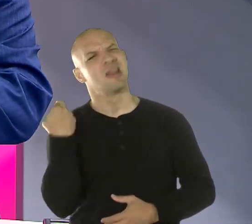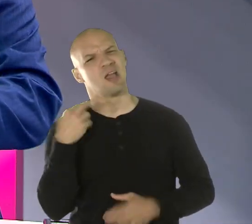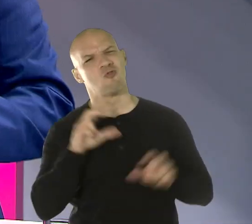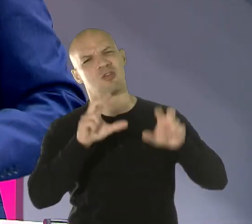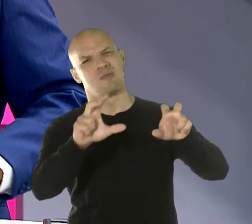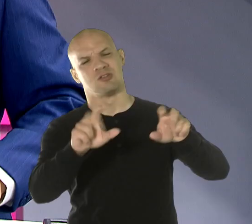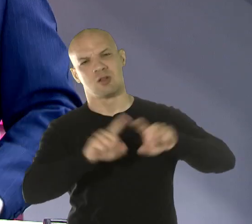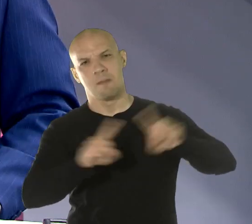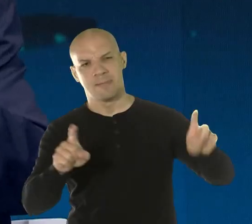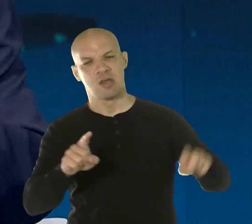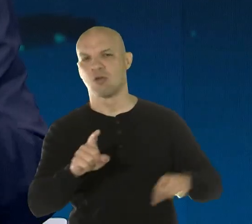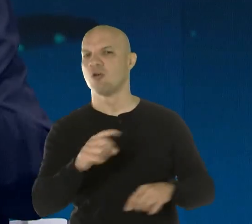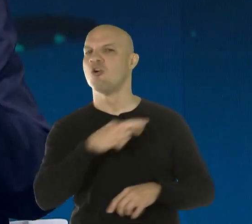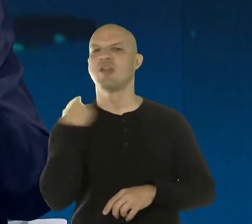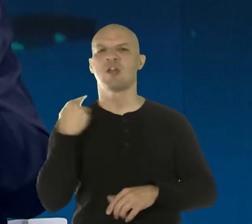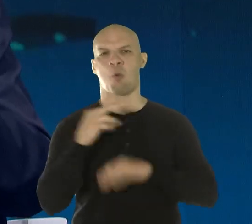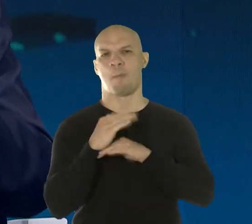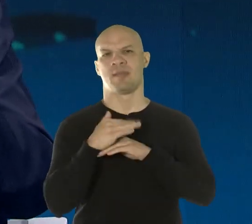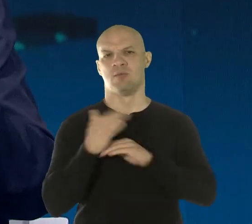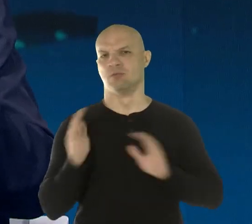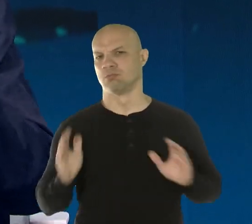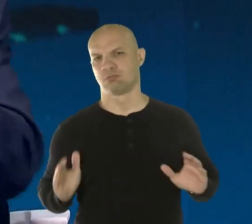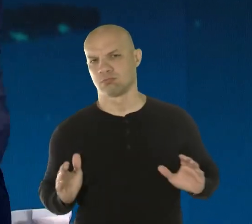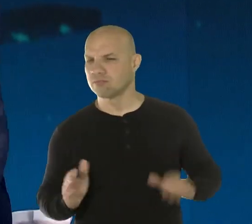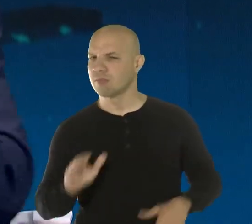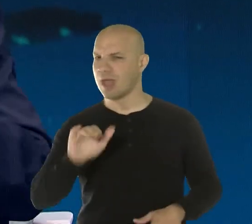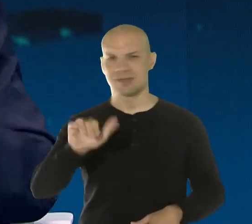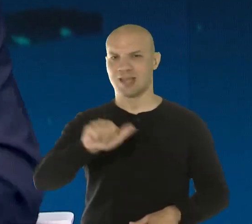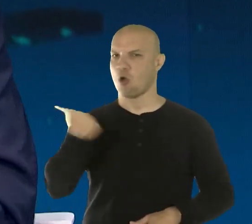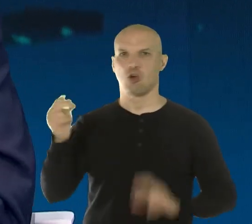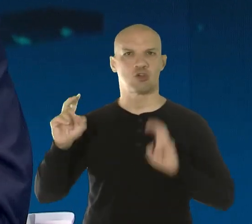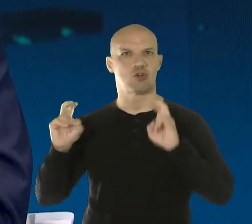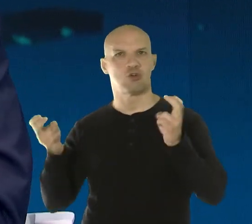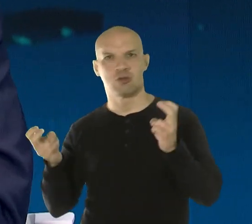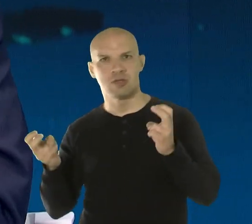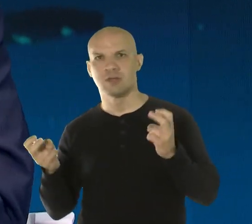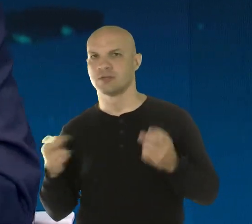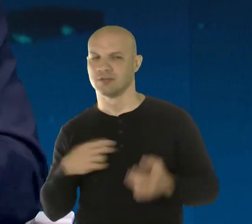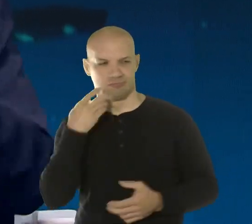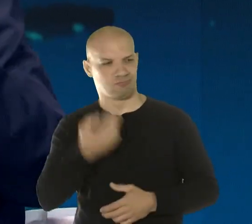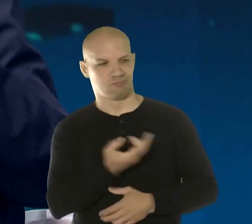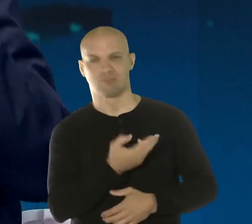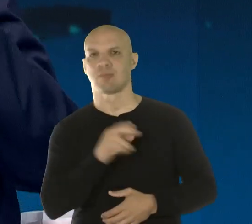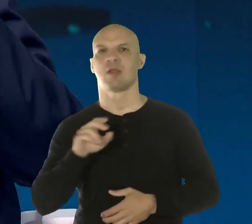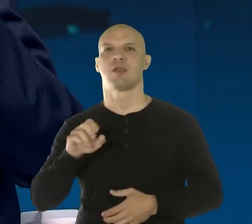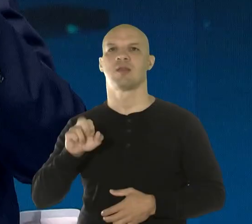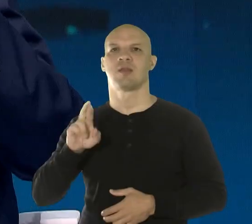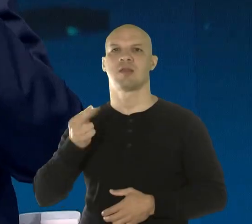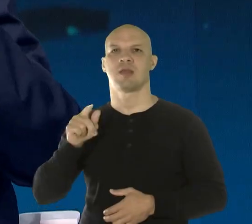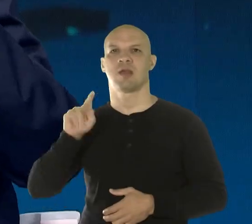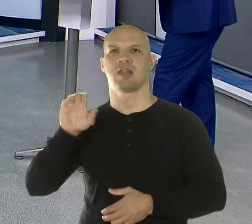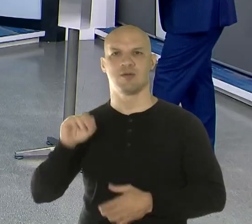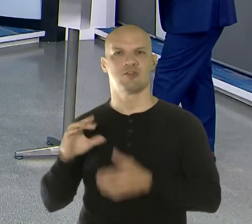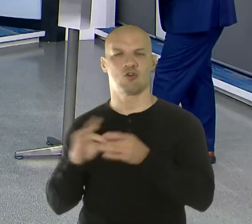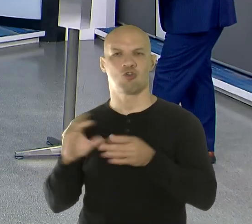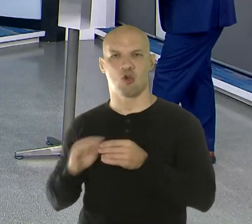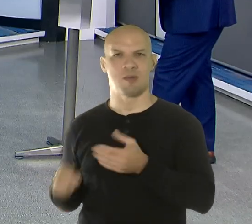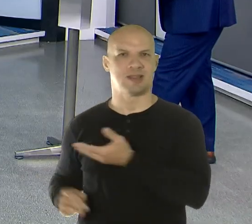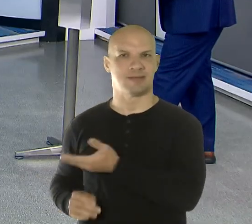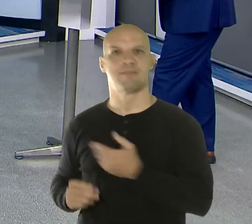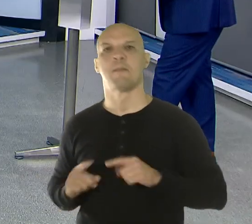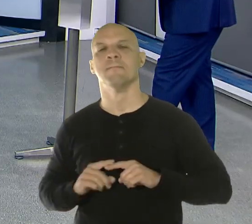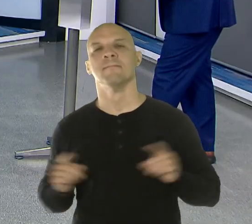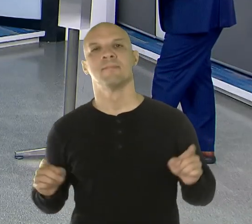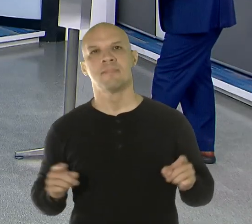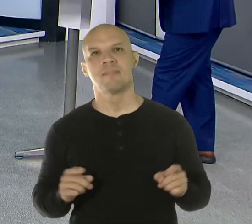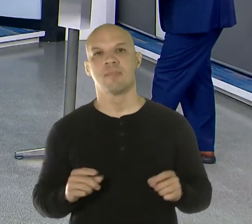término. Es mínimo. Y eso es otro issue. Y ahora que dejo que Heriberto comente, obviamente hay hasta hay